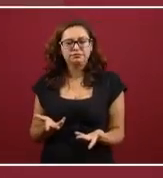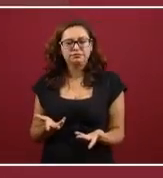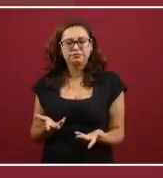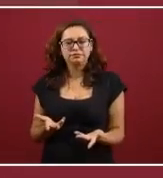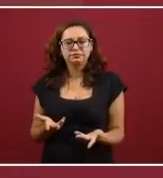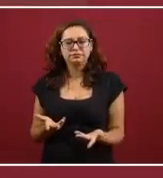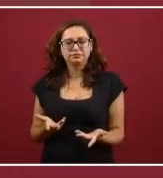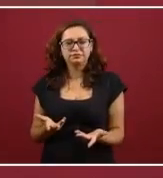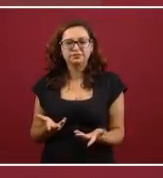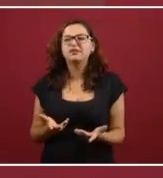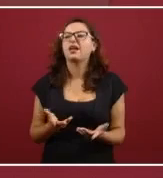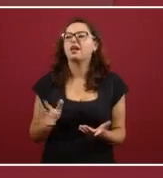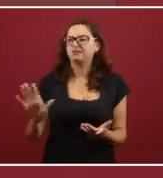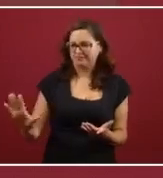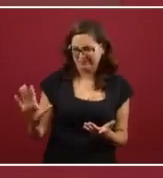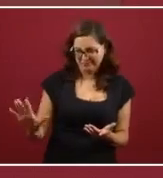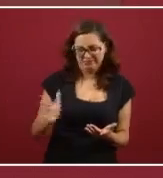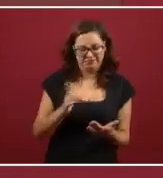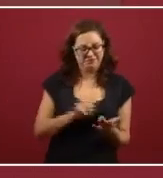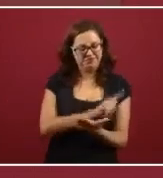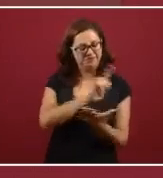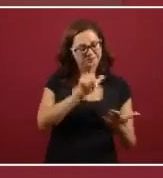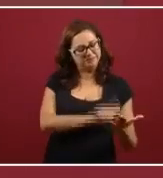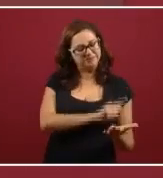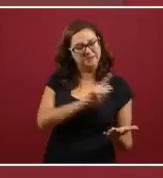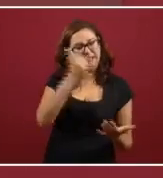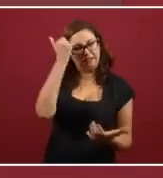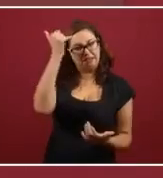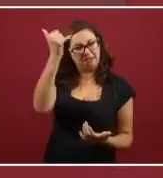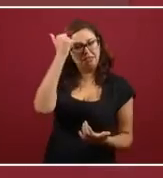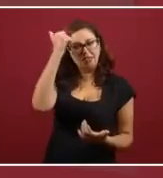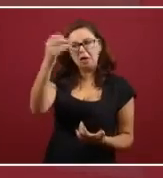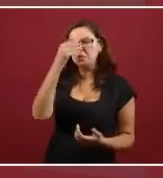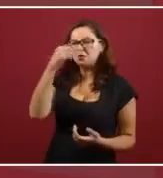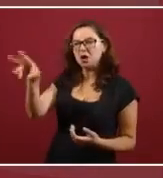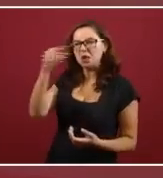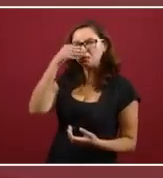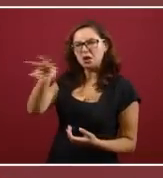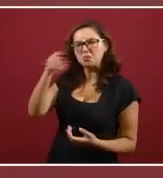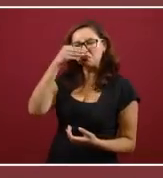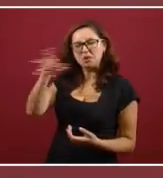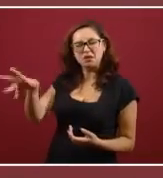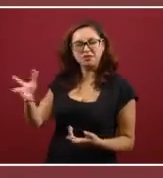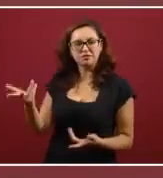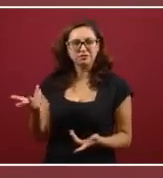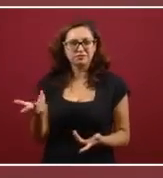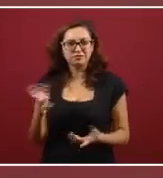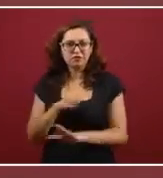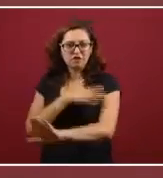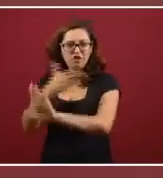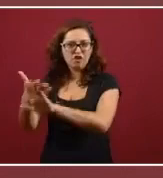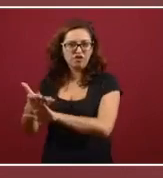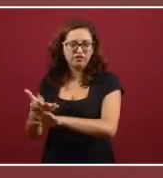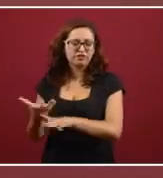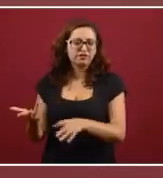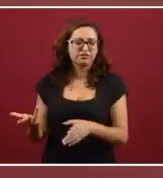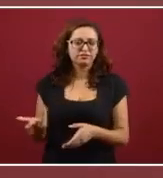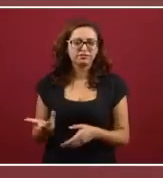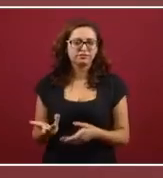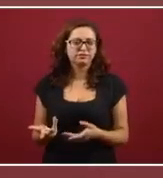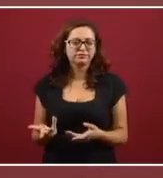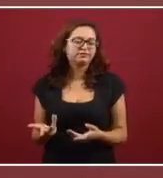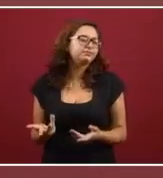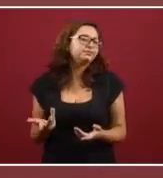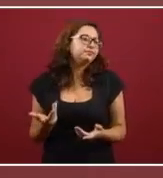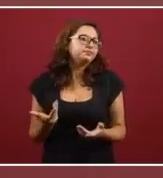utilizan la ley, utilizan los instrumentos que tiene el Estado para ese propósito.